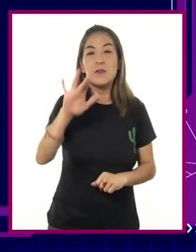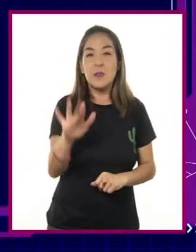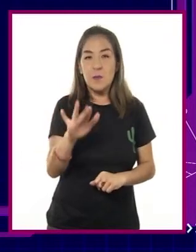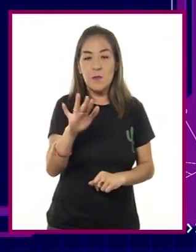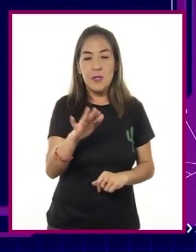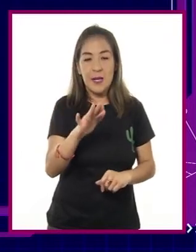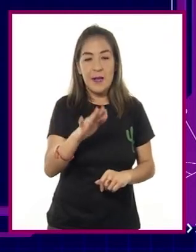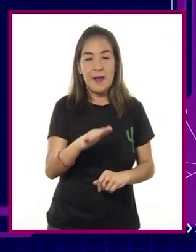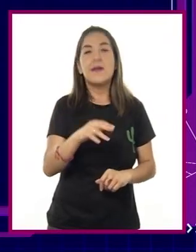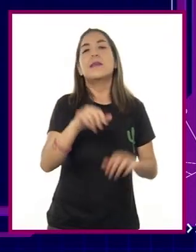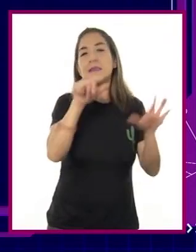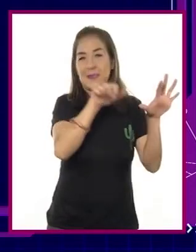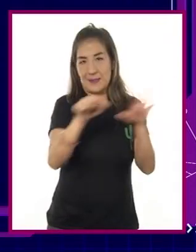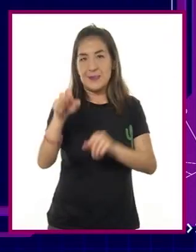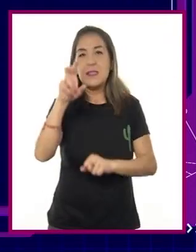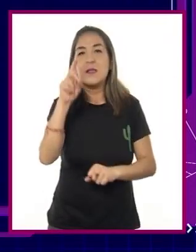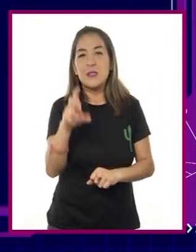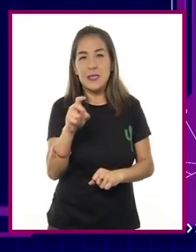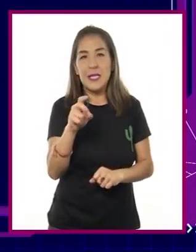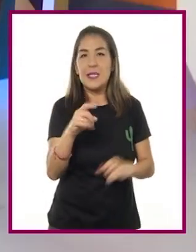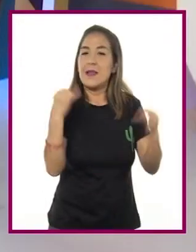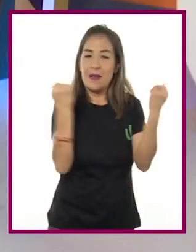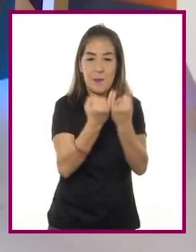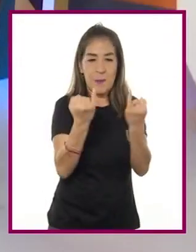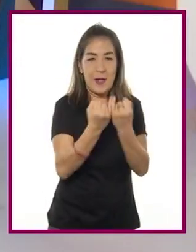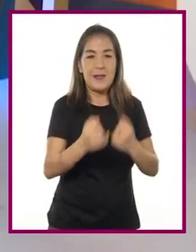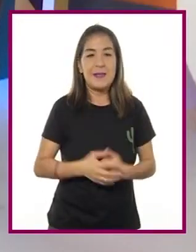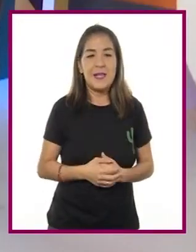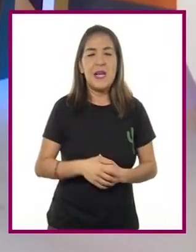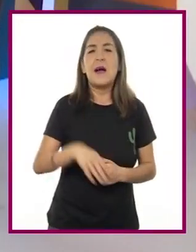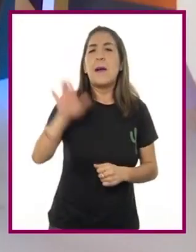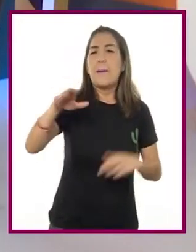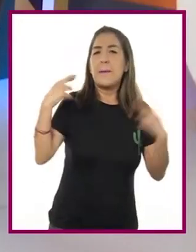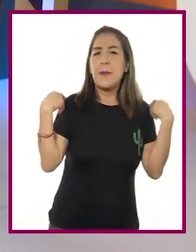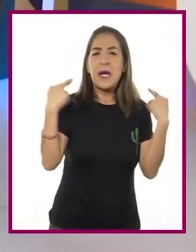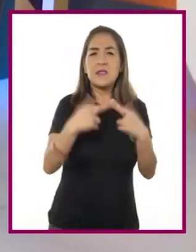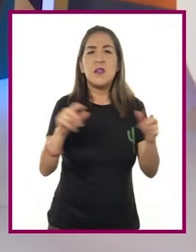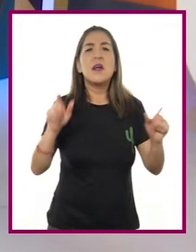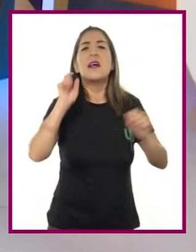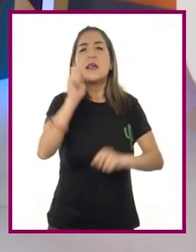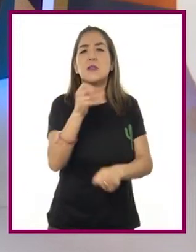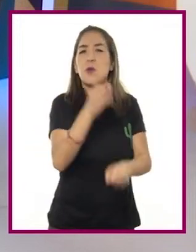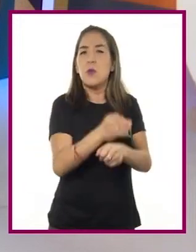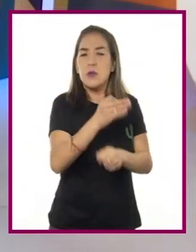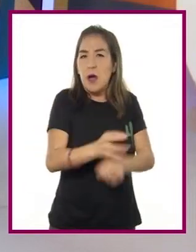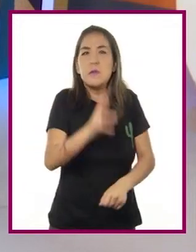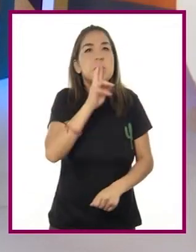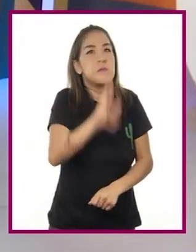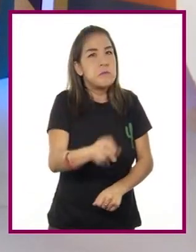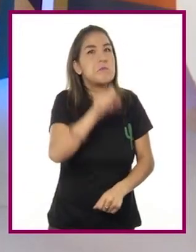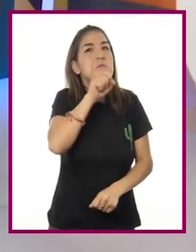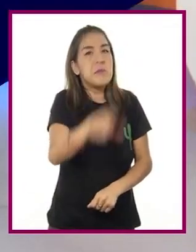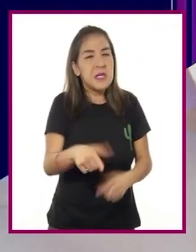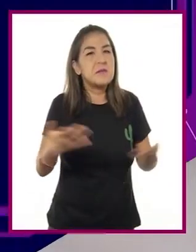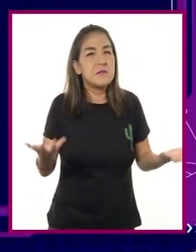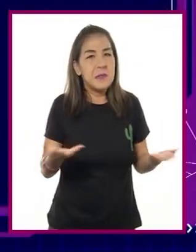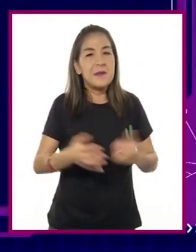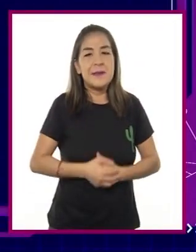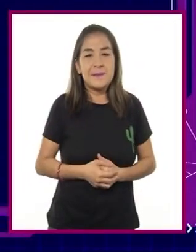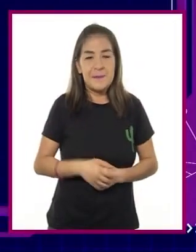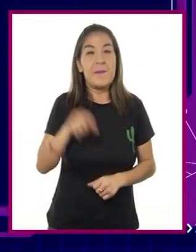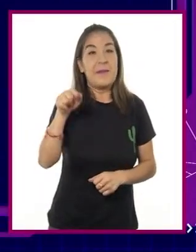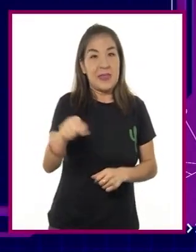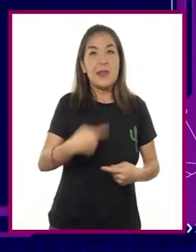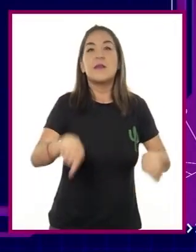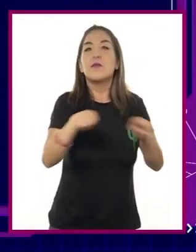más 150 da 630 también. Maestra, En ambos casos obtuvimos el mismo resultado. De esta